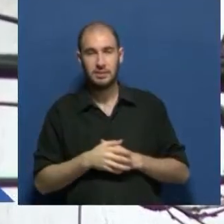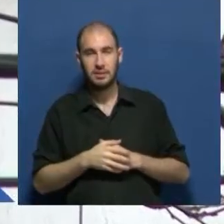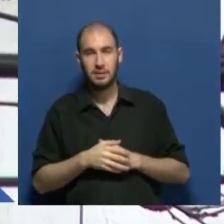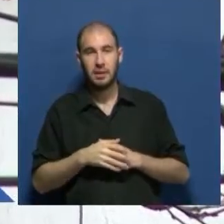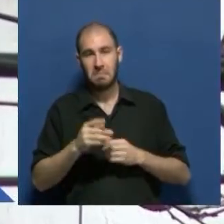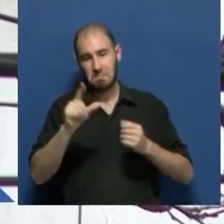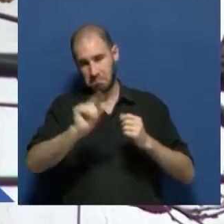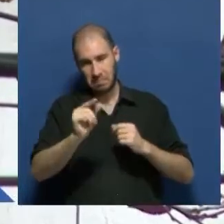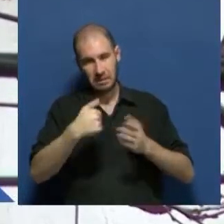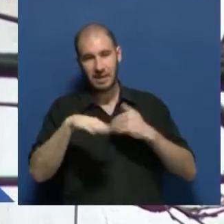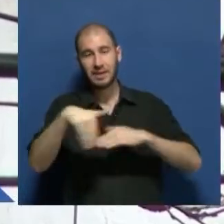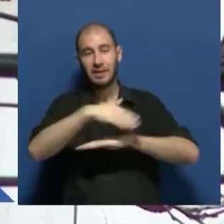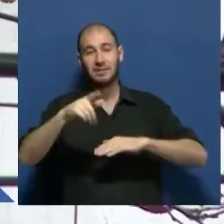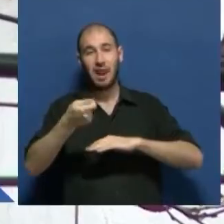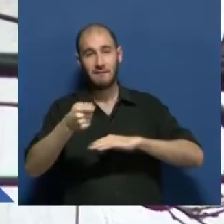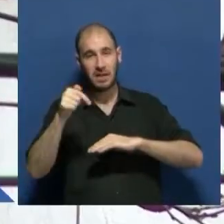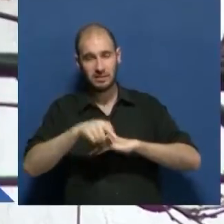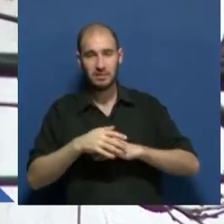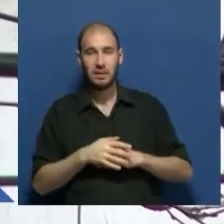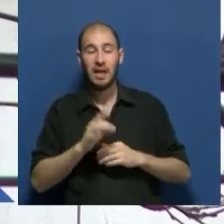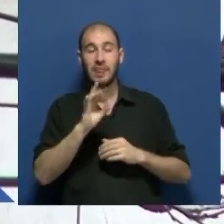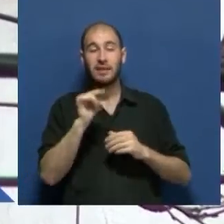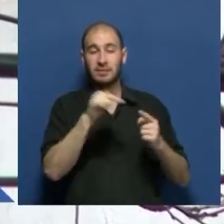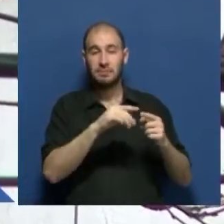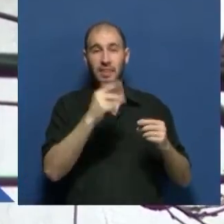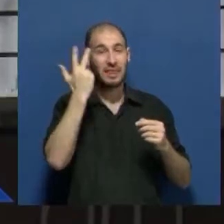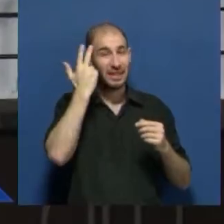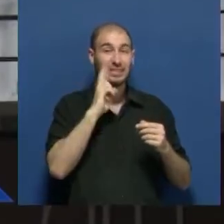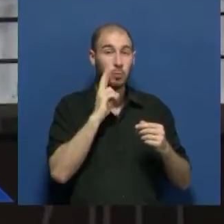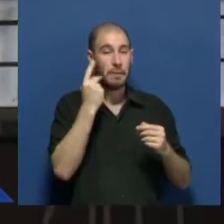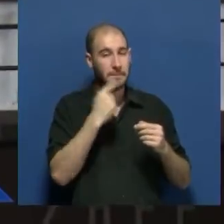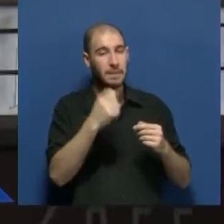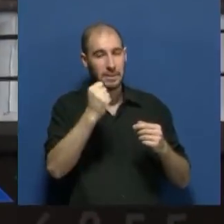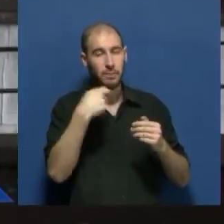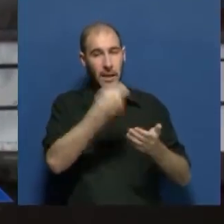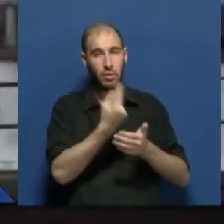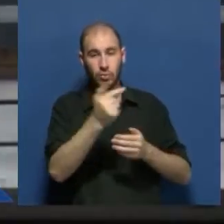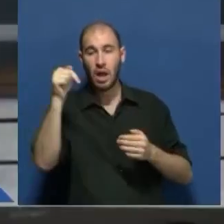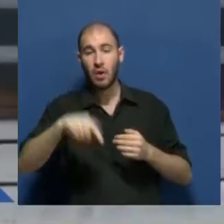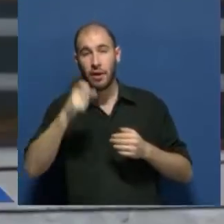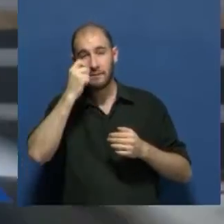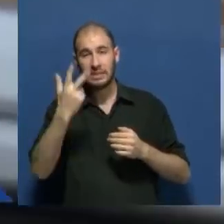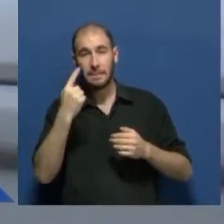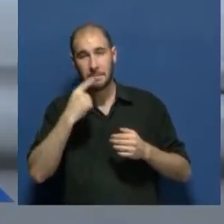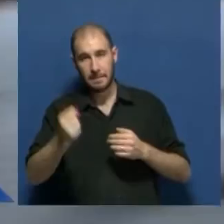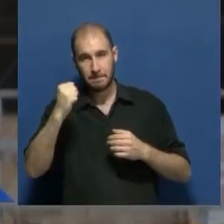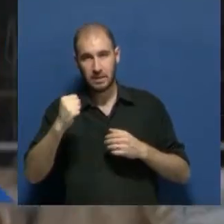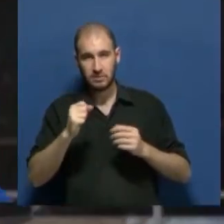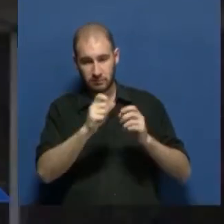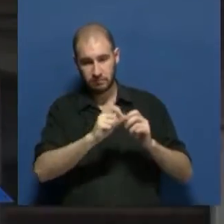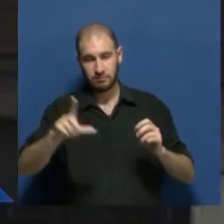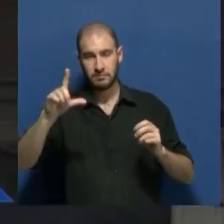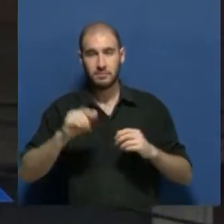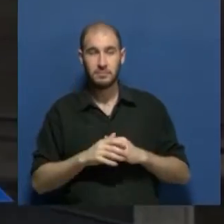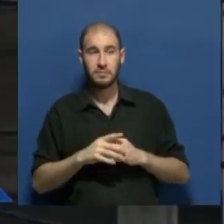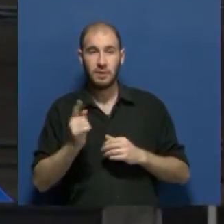las más accesibles, en la calle Lavalle, en diciembre salía 19.000 pesos contado, hoy sale 23.000 pesos.